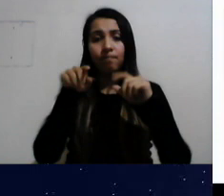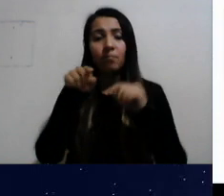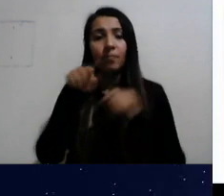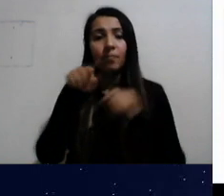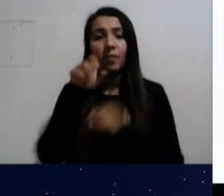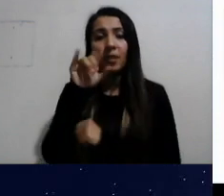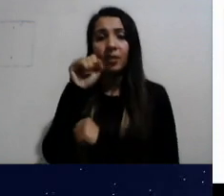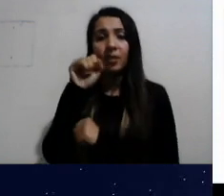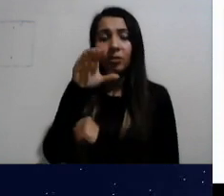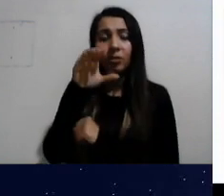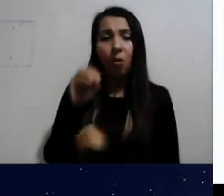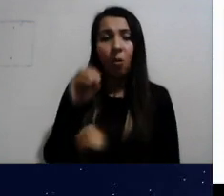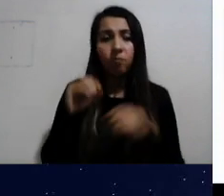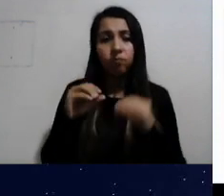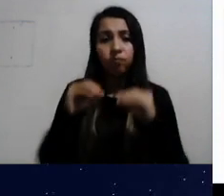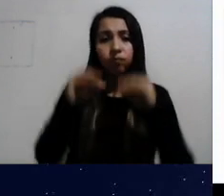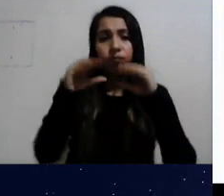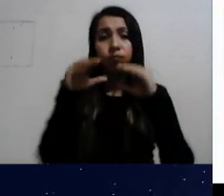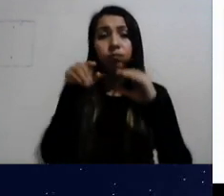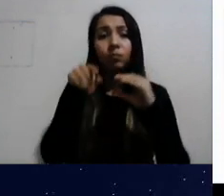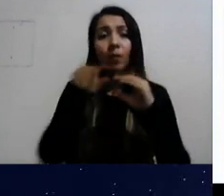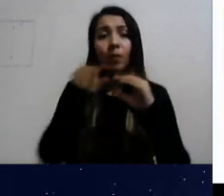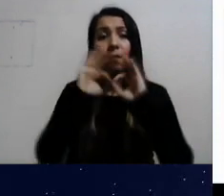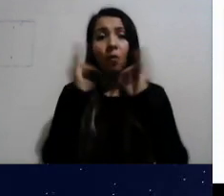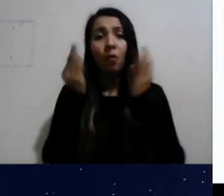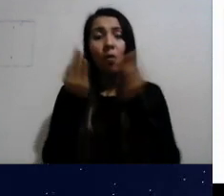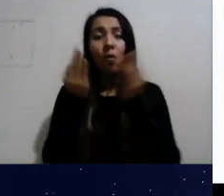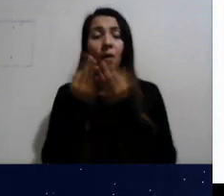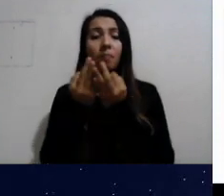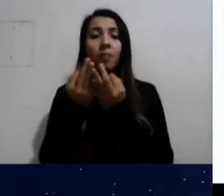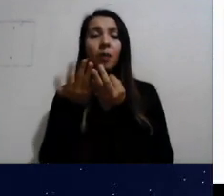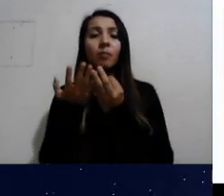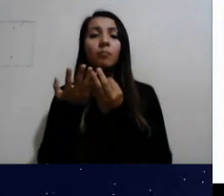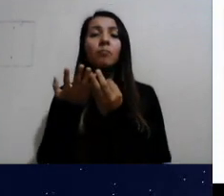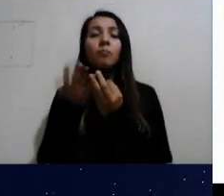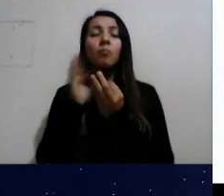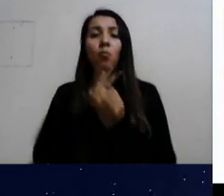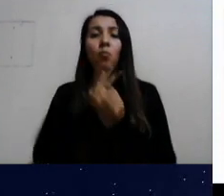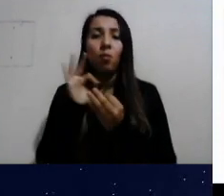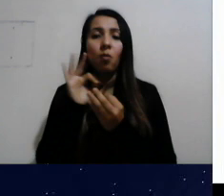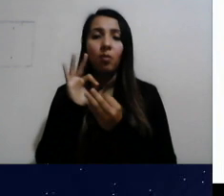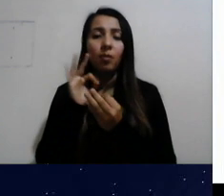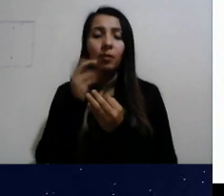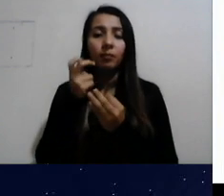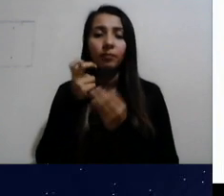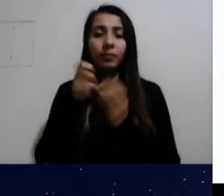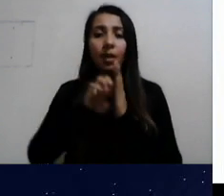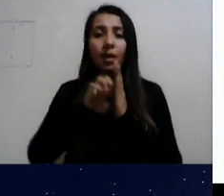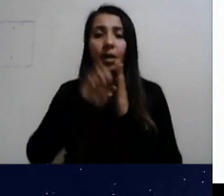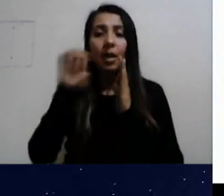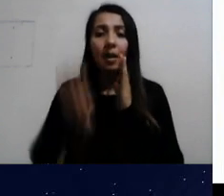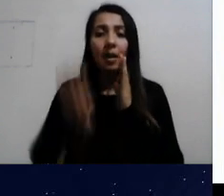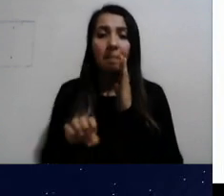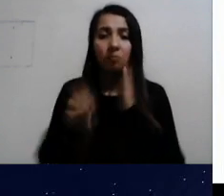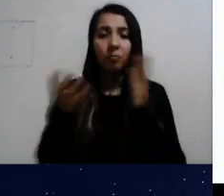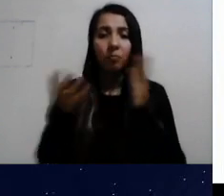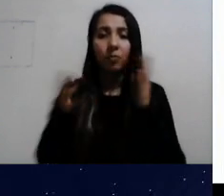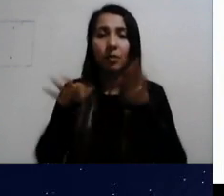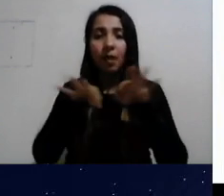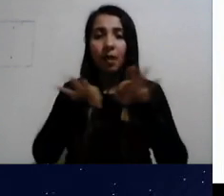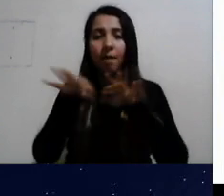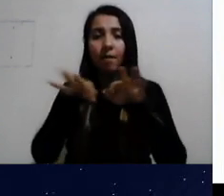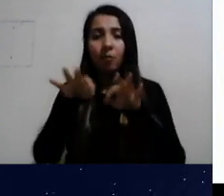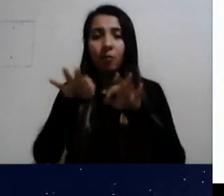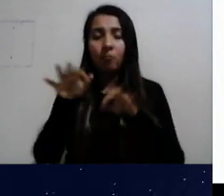forma, se pueden formar anillos, ¿no? Y esto es un ejemplo de un trabajo científico que hemos realizado en el cual se ve